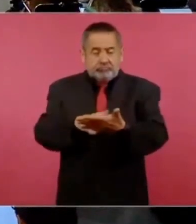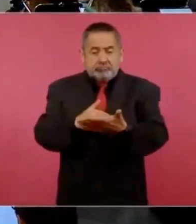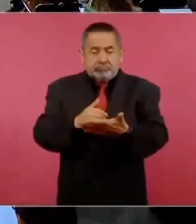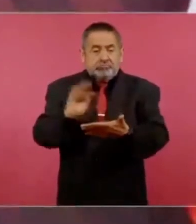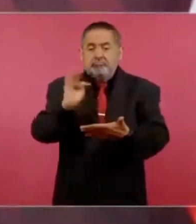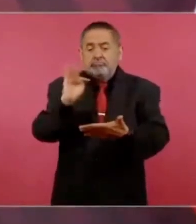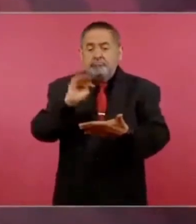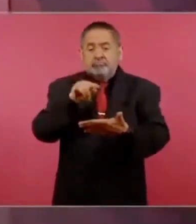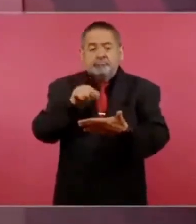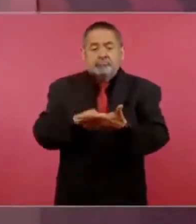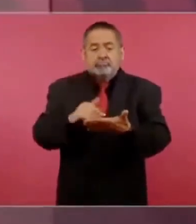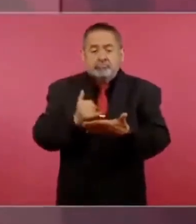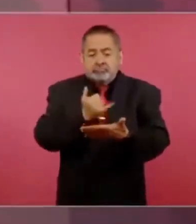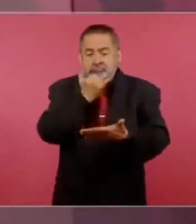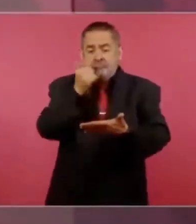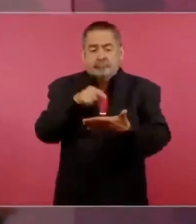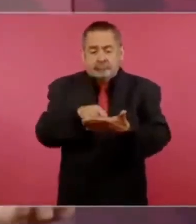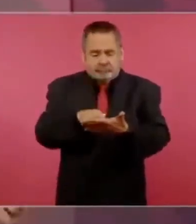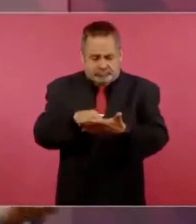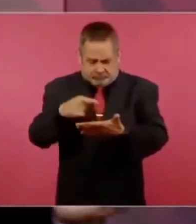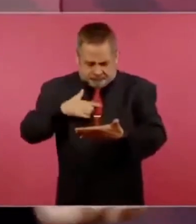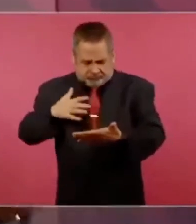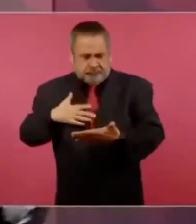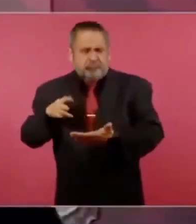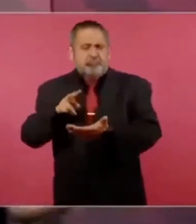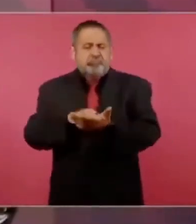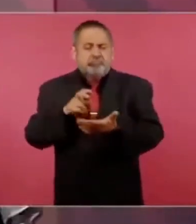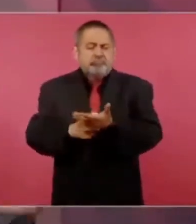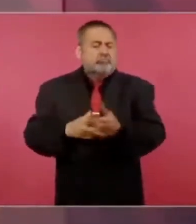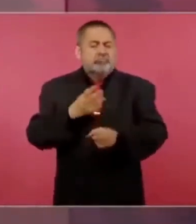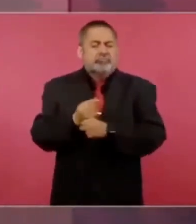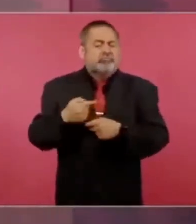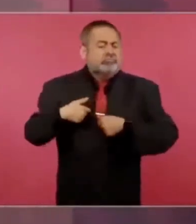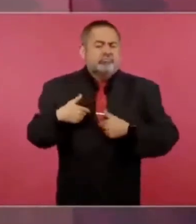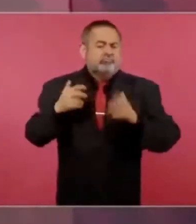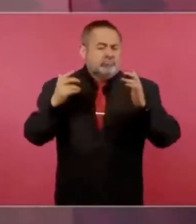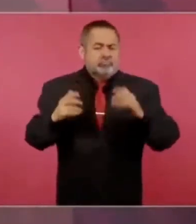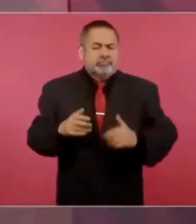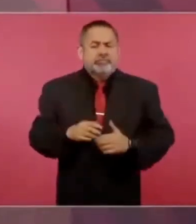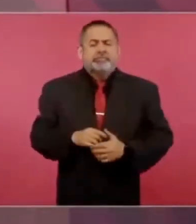¿sí?, que no tiene